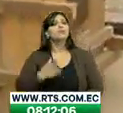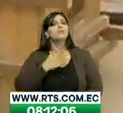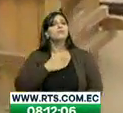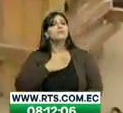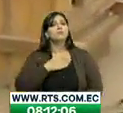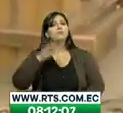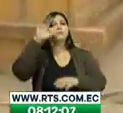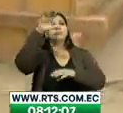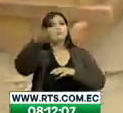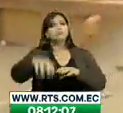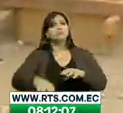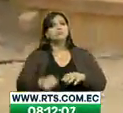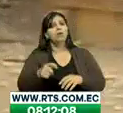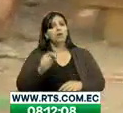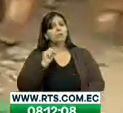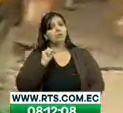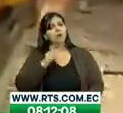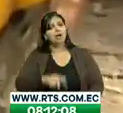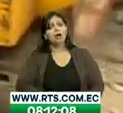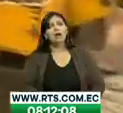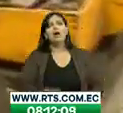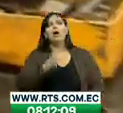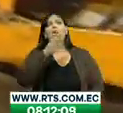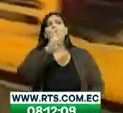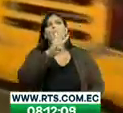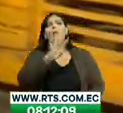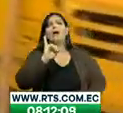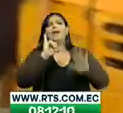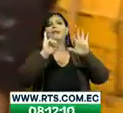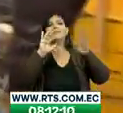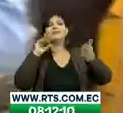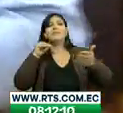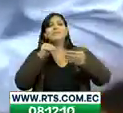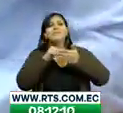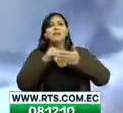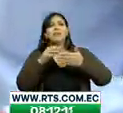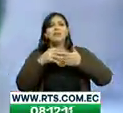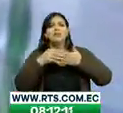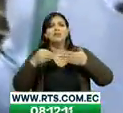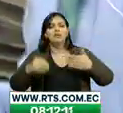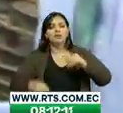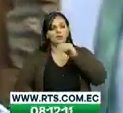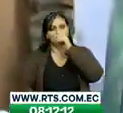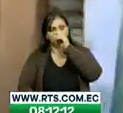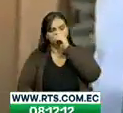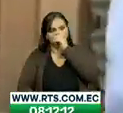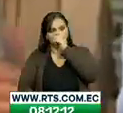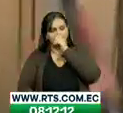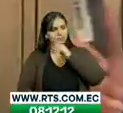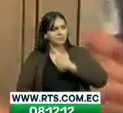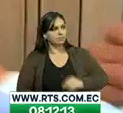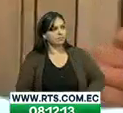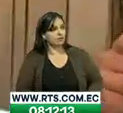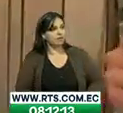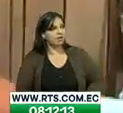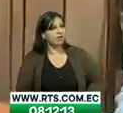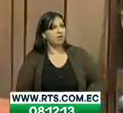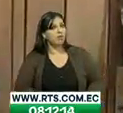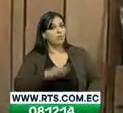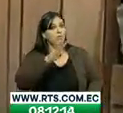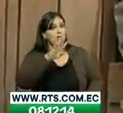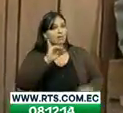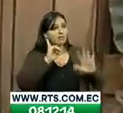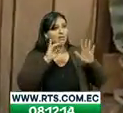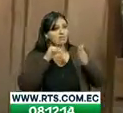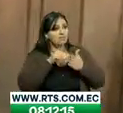56 mil 46 mil dólares 46 mil dólares perfecto entonces lo que nos